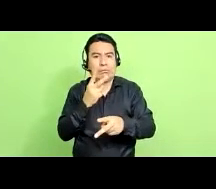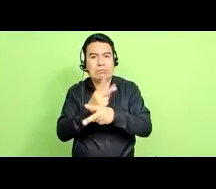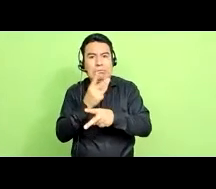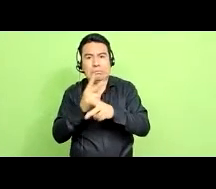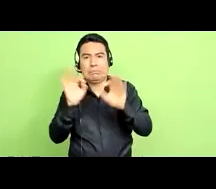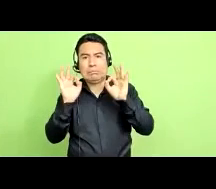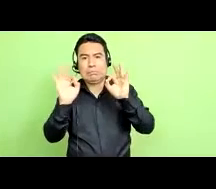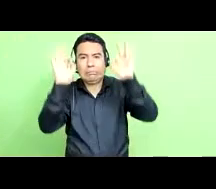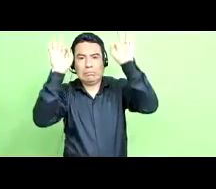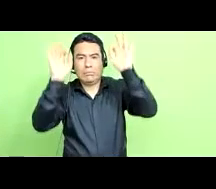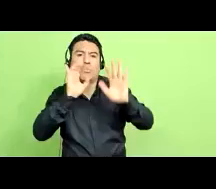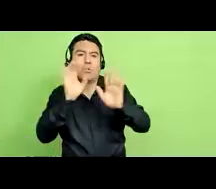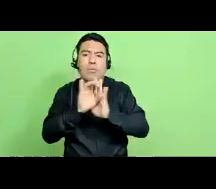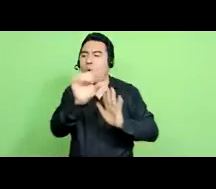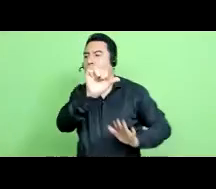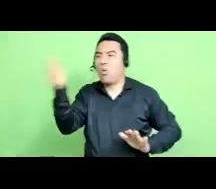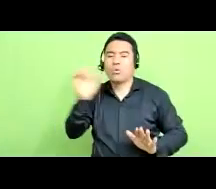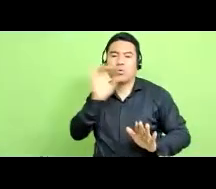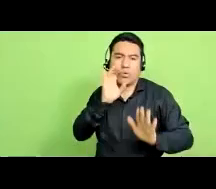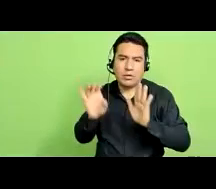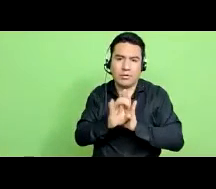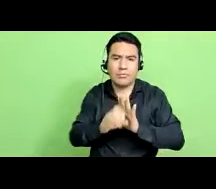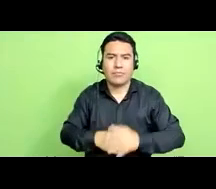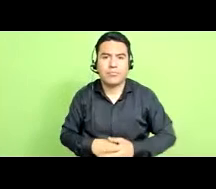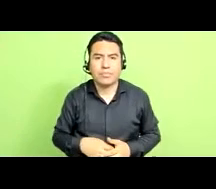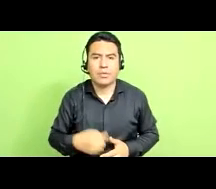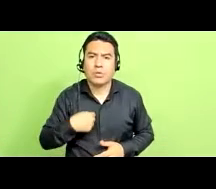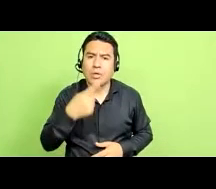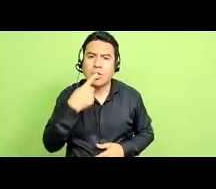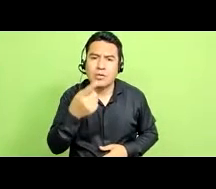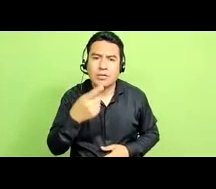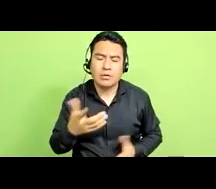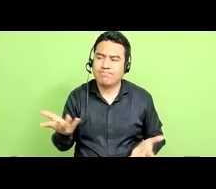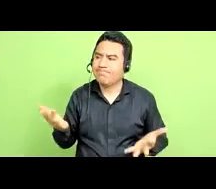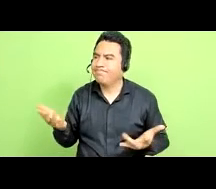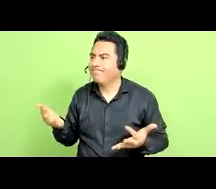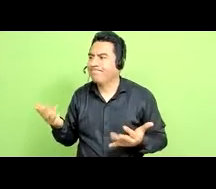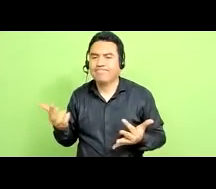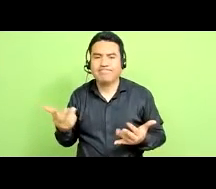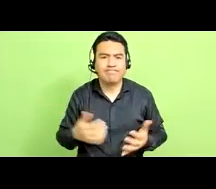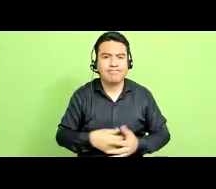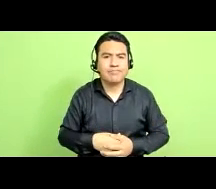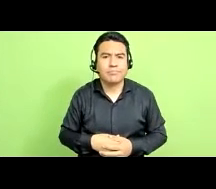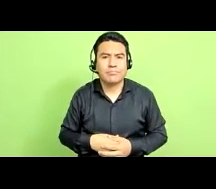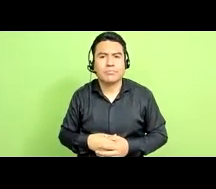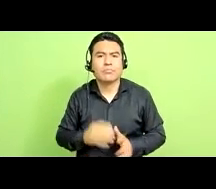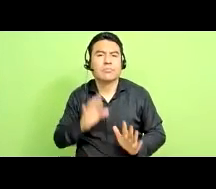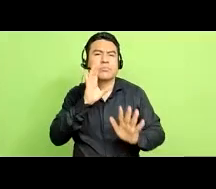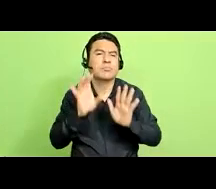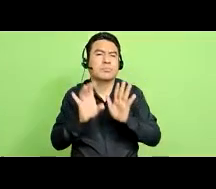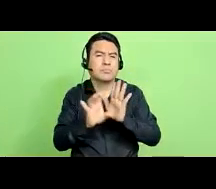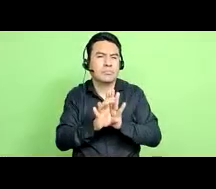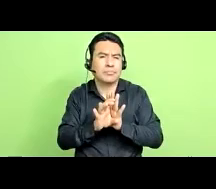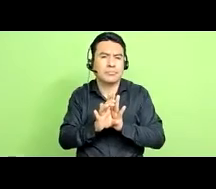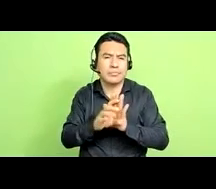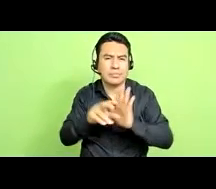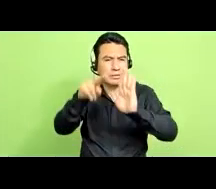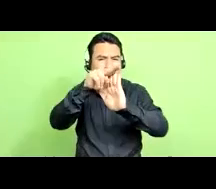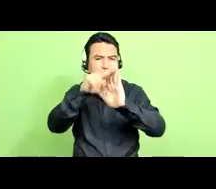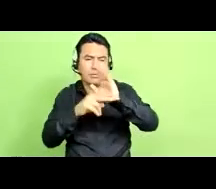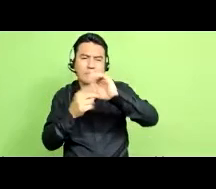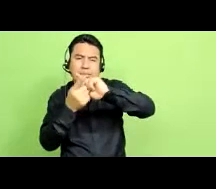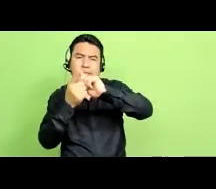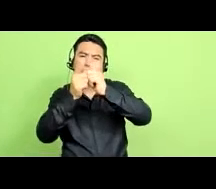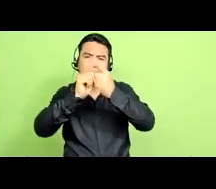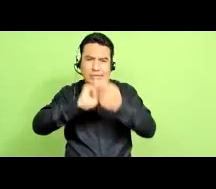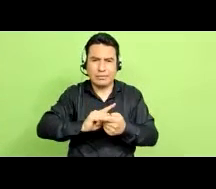ejemplo es que yo diría que deberíamos hacer un para hacer esta propuesta de cambio de grabación